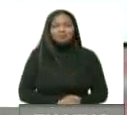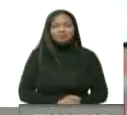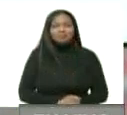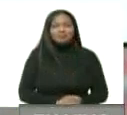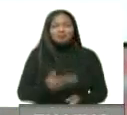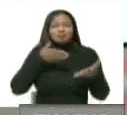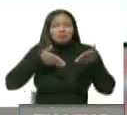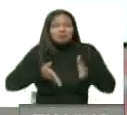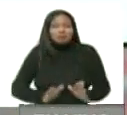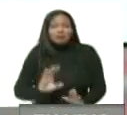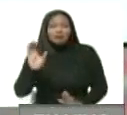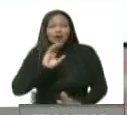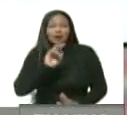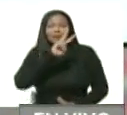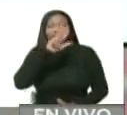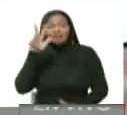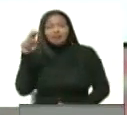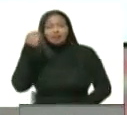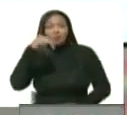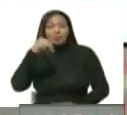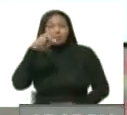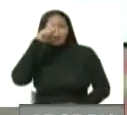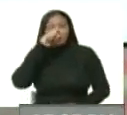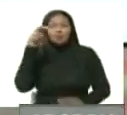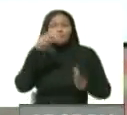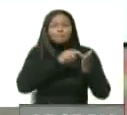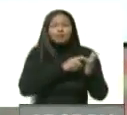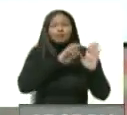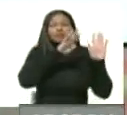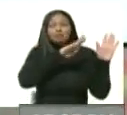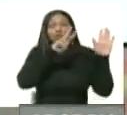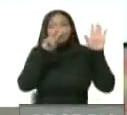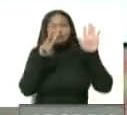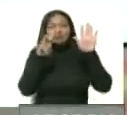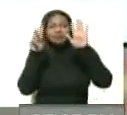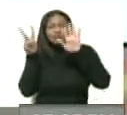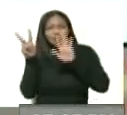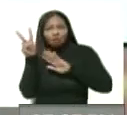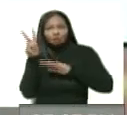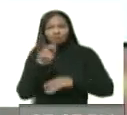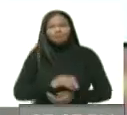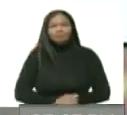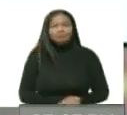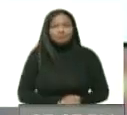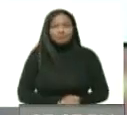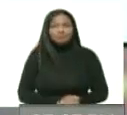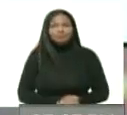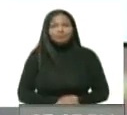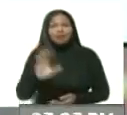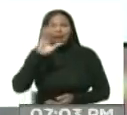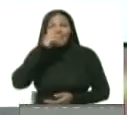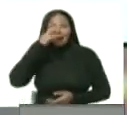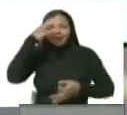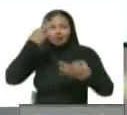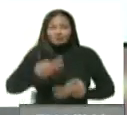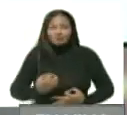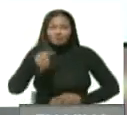Nacido en Caracas el 23 de noviembre de 1962. Caraqueño de puro